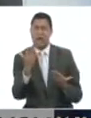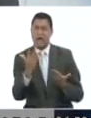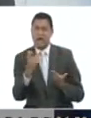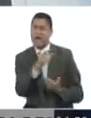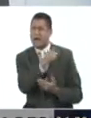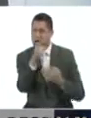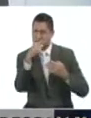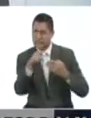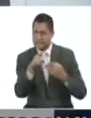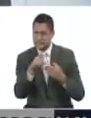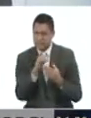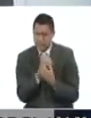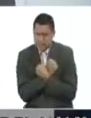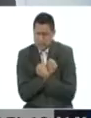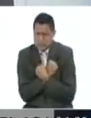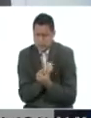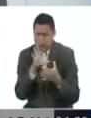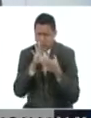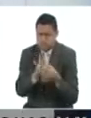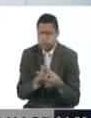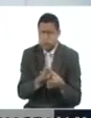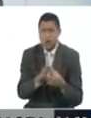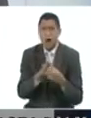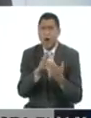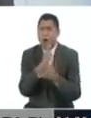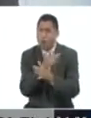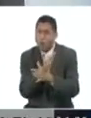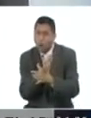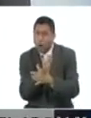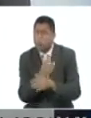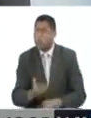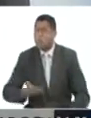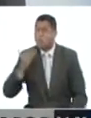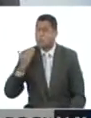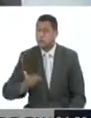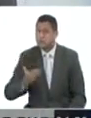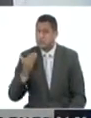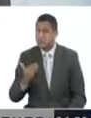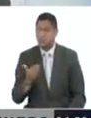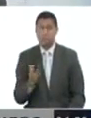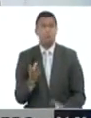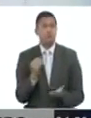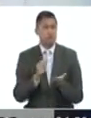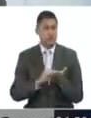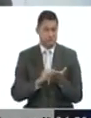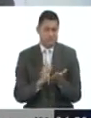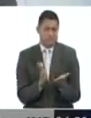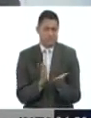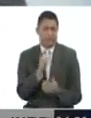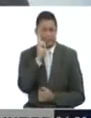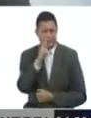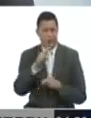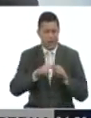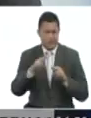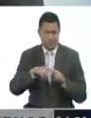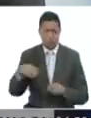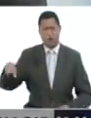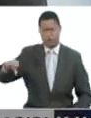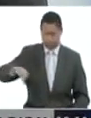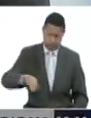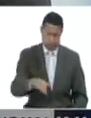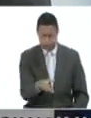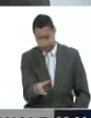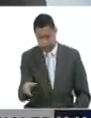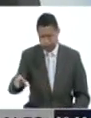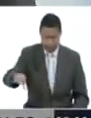esos apegos inusuales a objetos. El juego es un elemento importante. Muchas veces cuando tú ves a un niño, agarra un carro y le da la